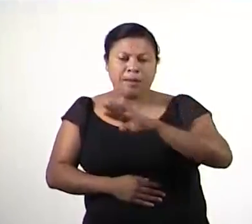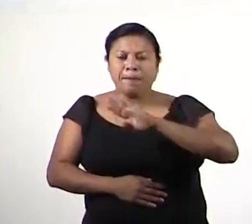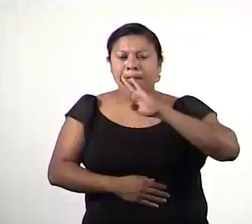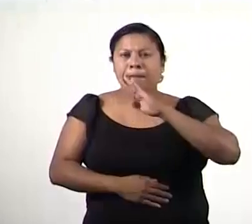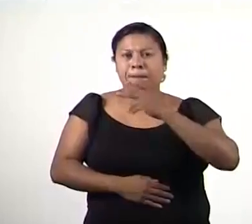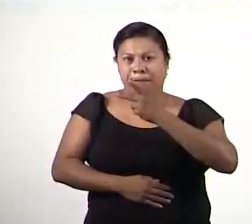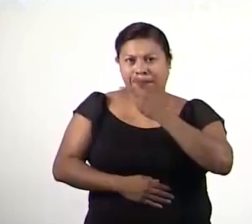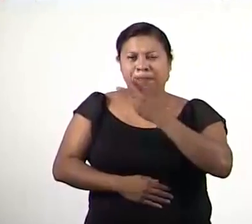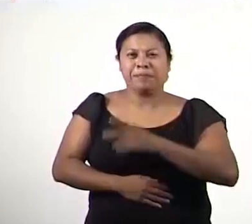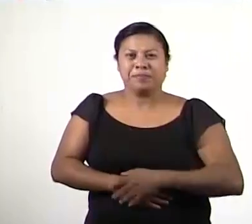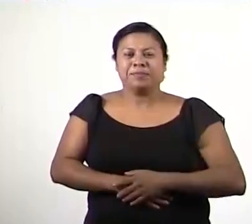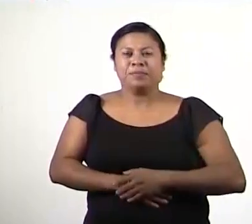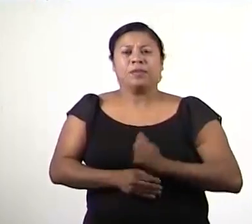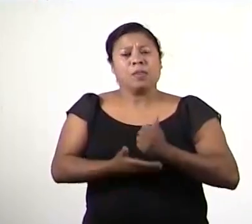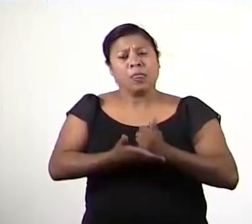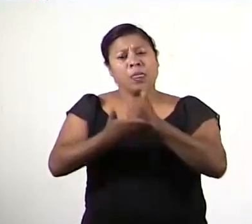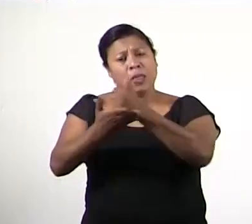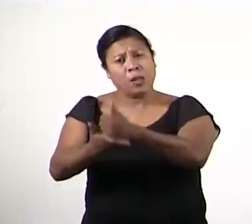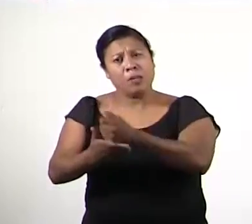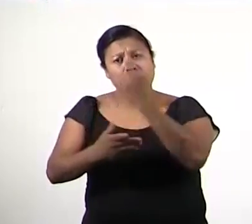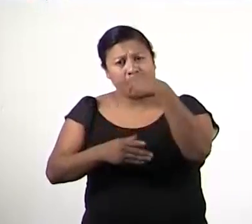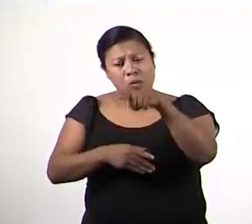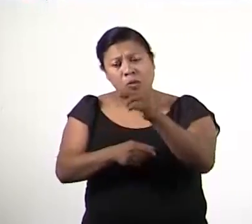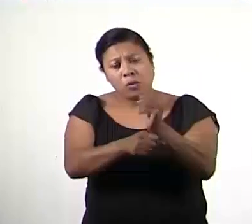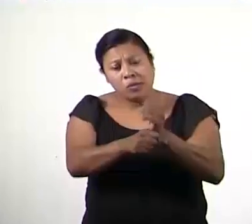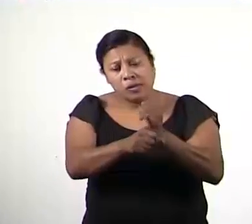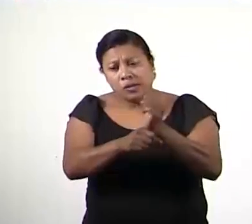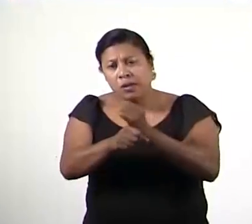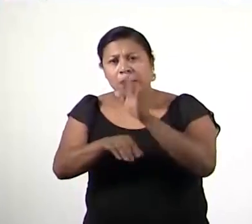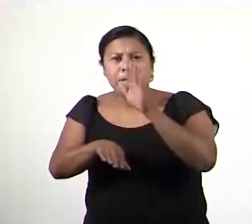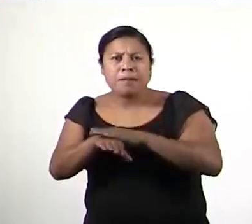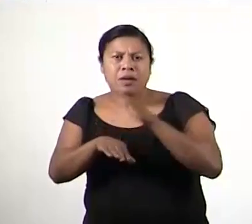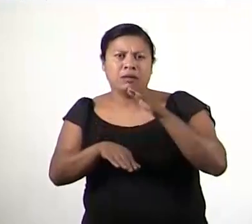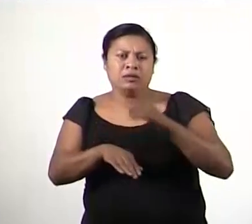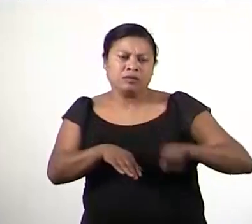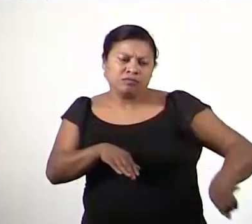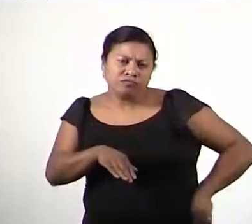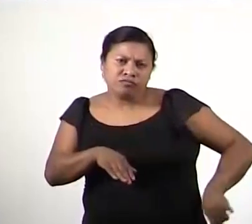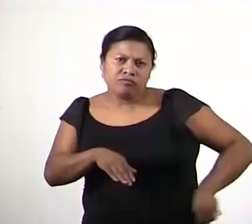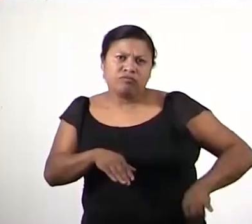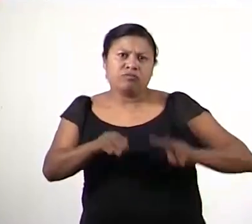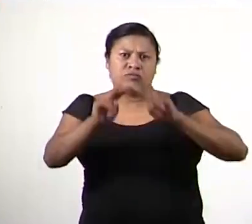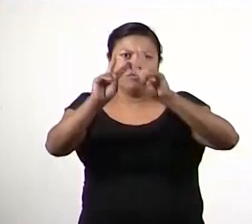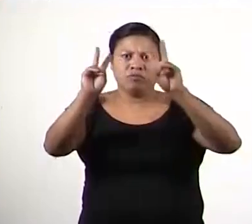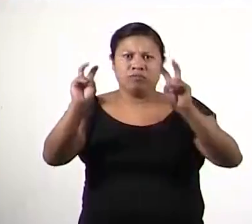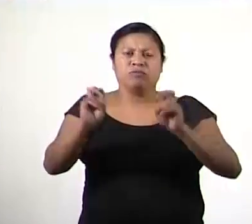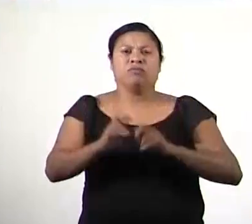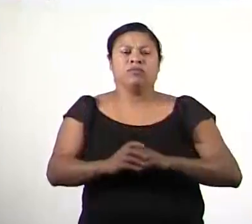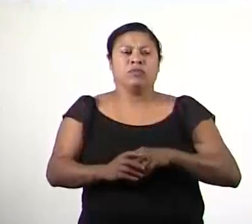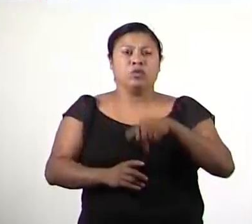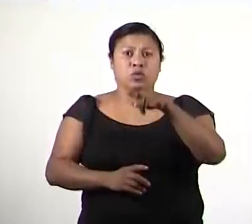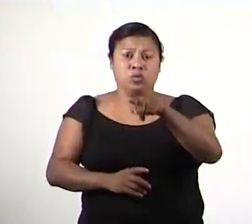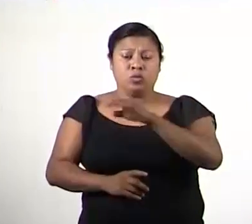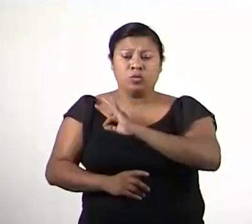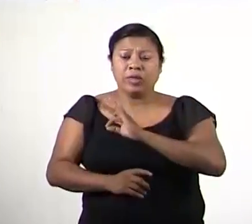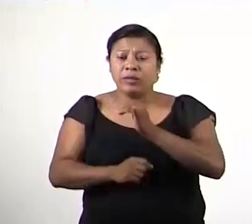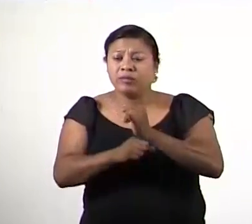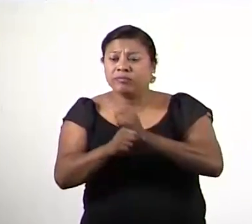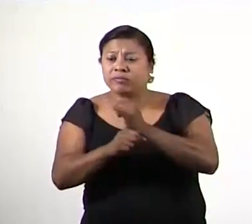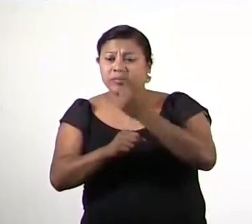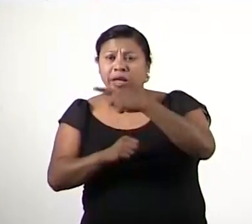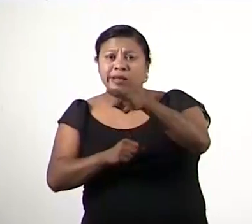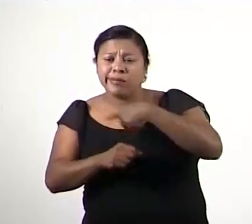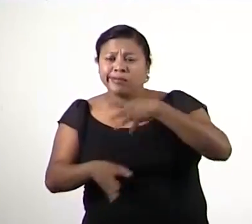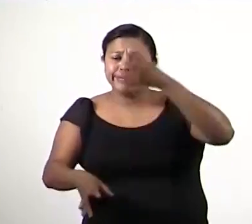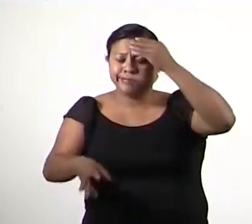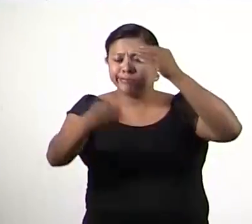a mamá que te ayude a investigar más sobre el tema. Eso te va a ayudar a tener más